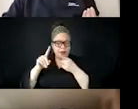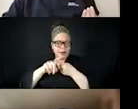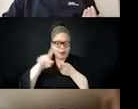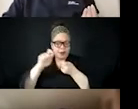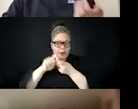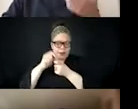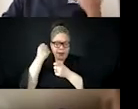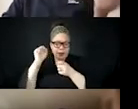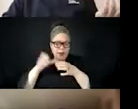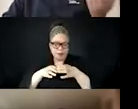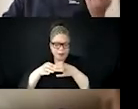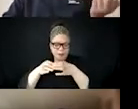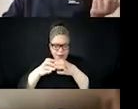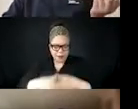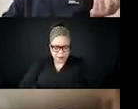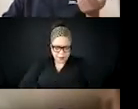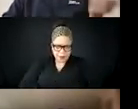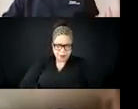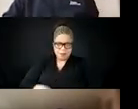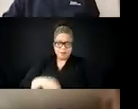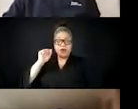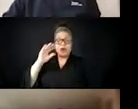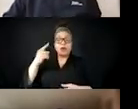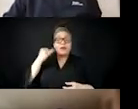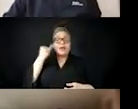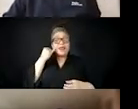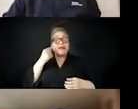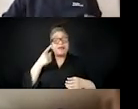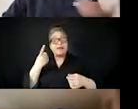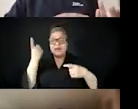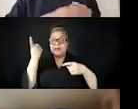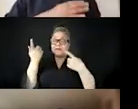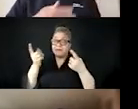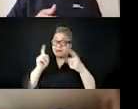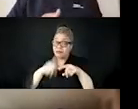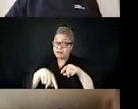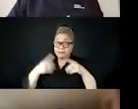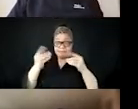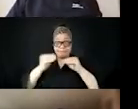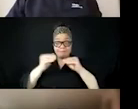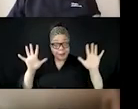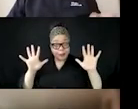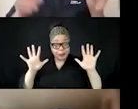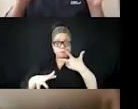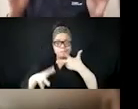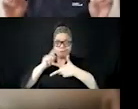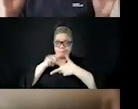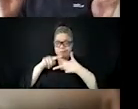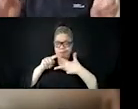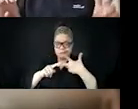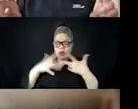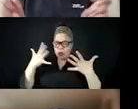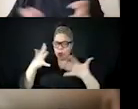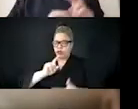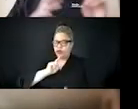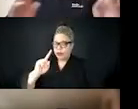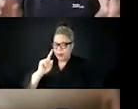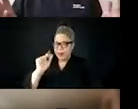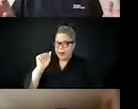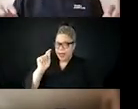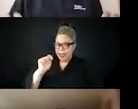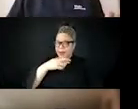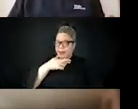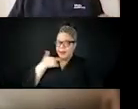narrativas falsos entonces para nosotros queda claro que hay tres pasos en juego